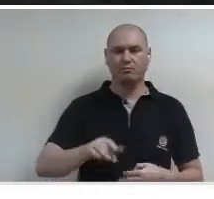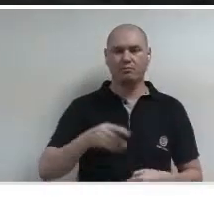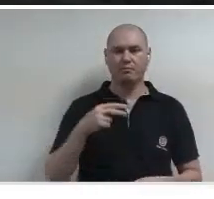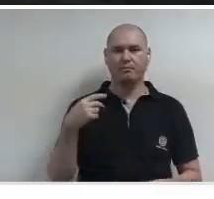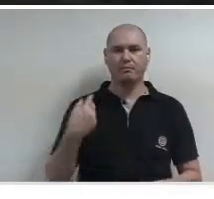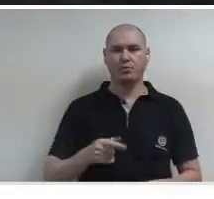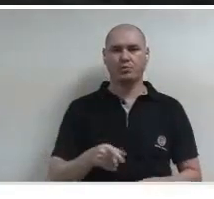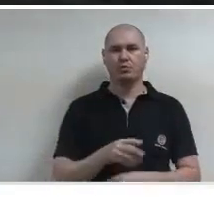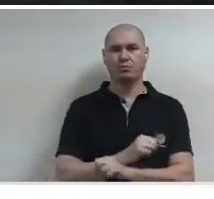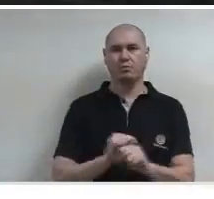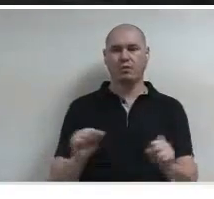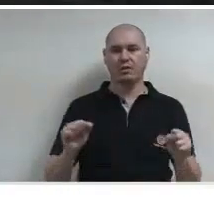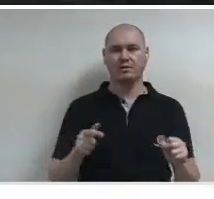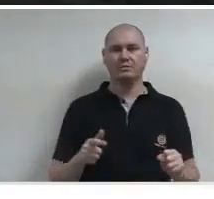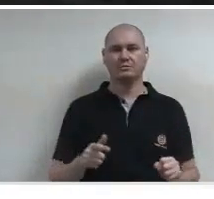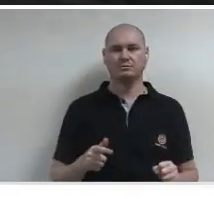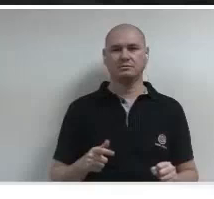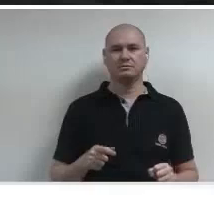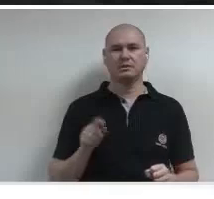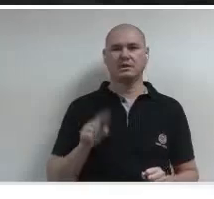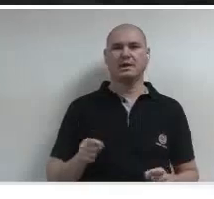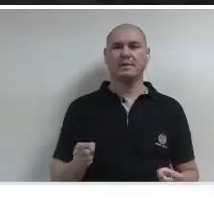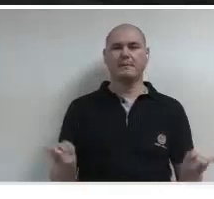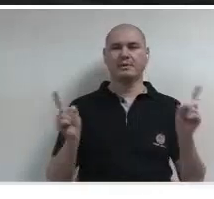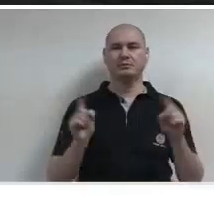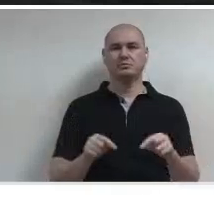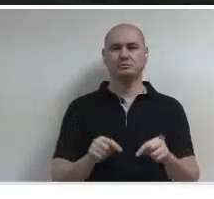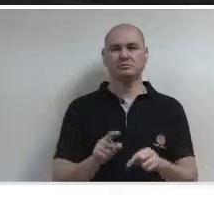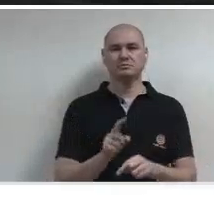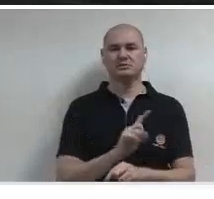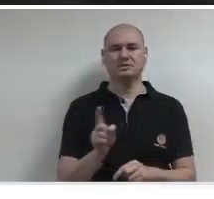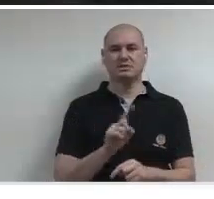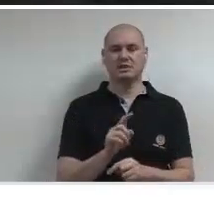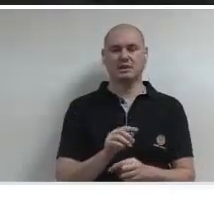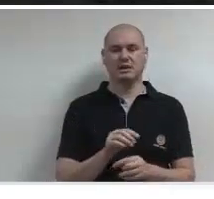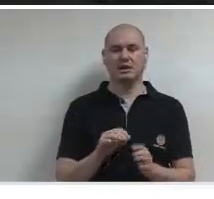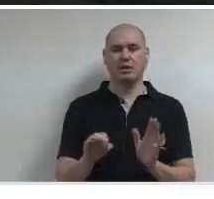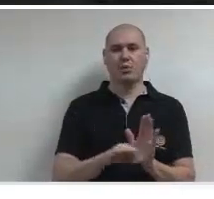putemo jaguere je se guaráramo